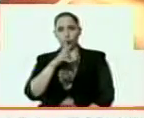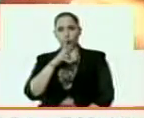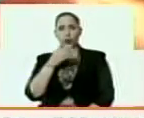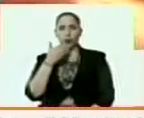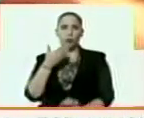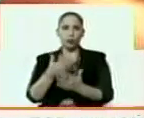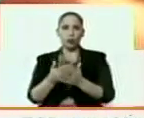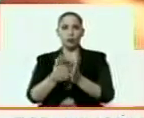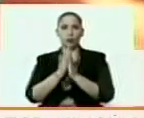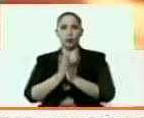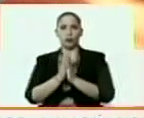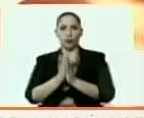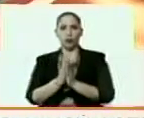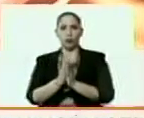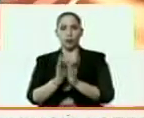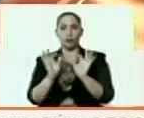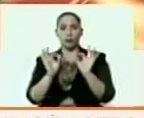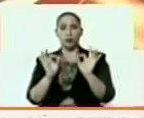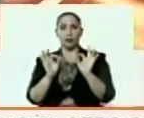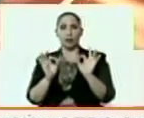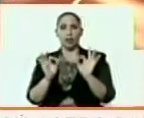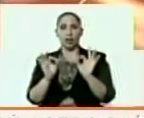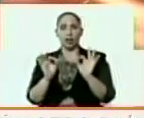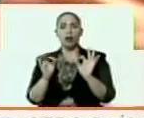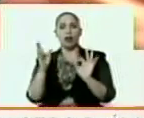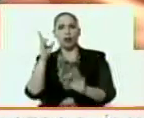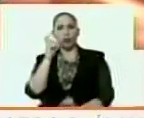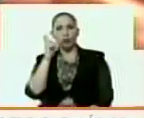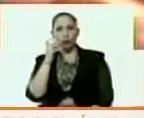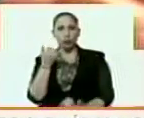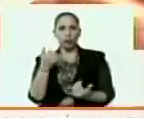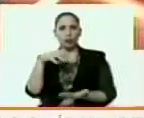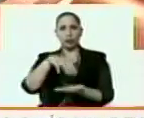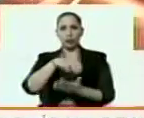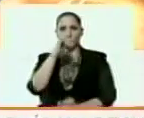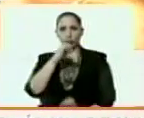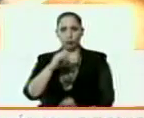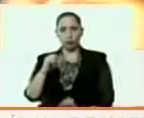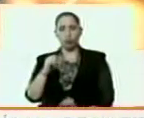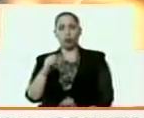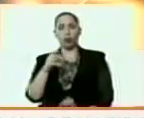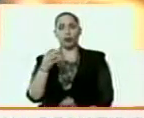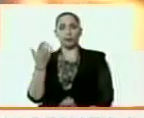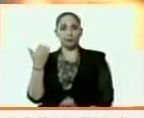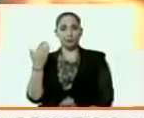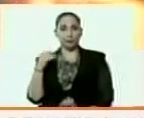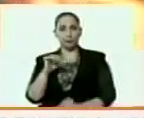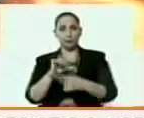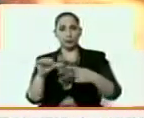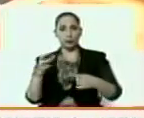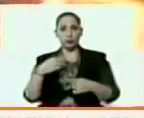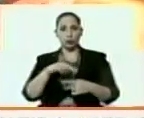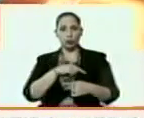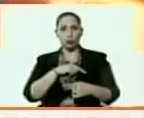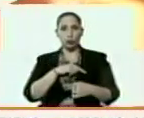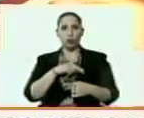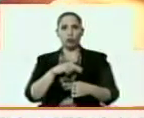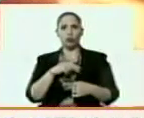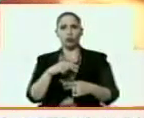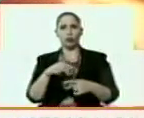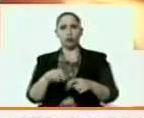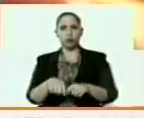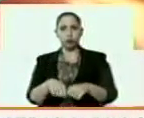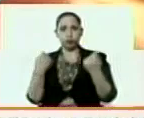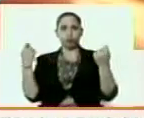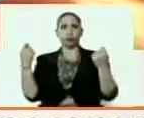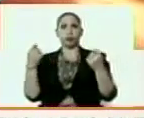una consideración especial para la gente que nos escucha desde el estado Zulia. Así es, bueno, tú lo dijiste, hace una semana nosotros volvimos a sufrir un ataque en las